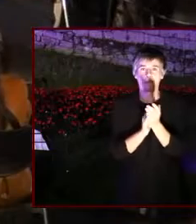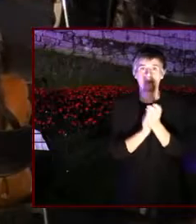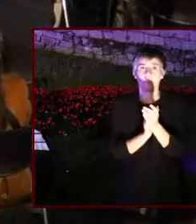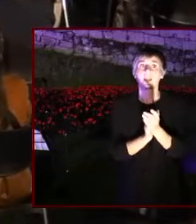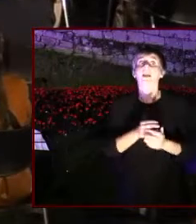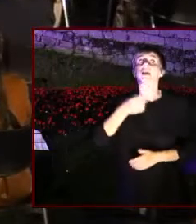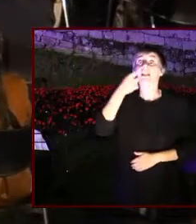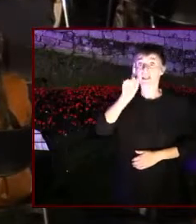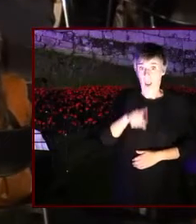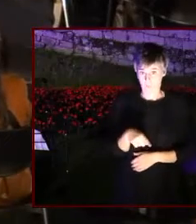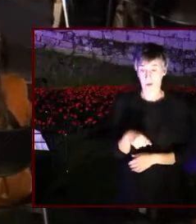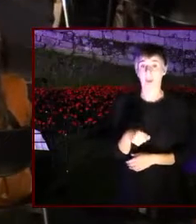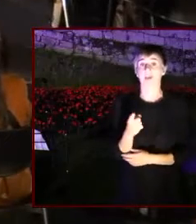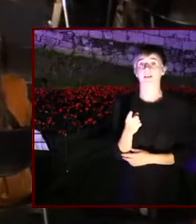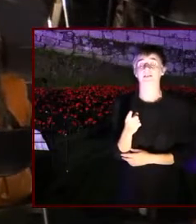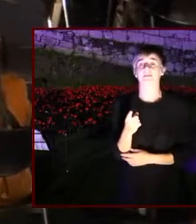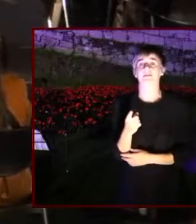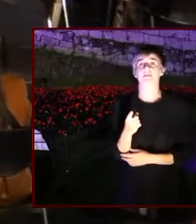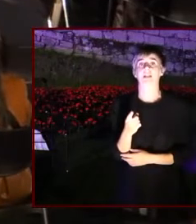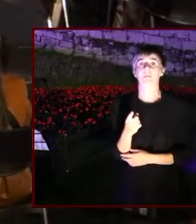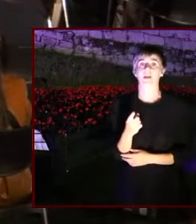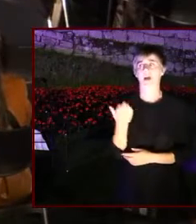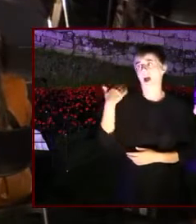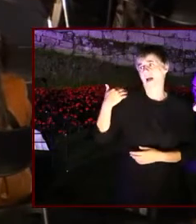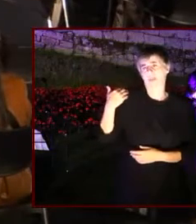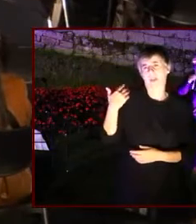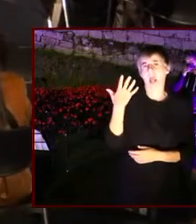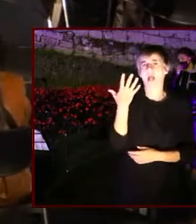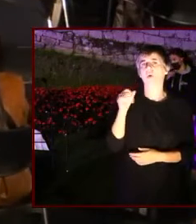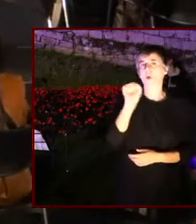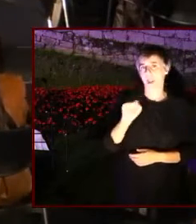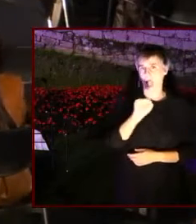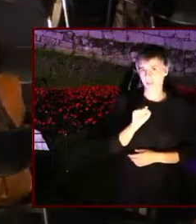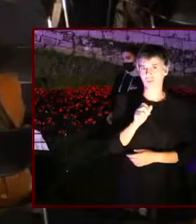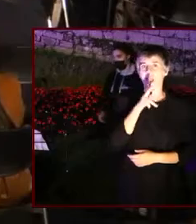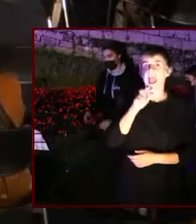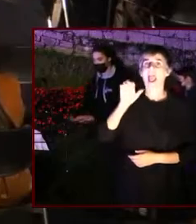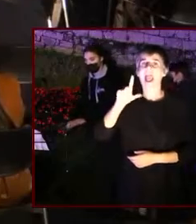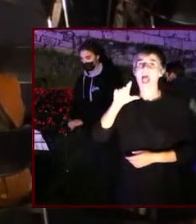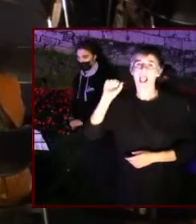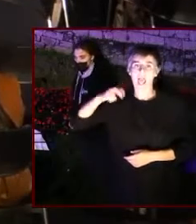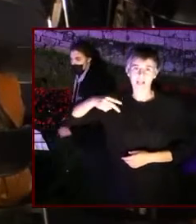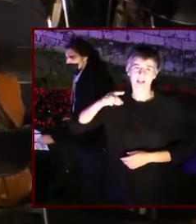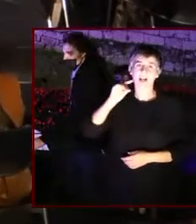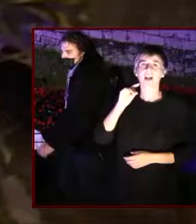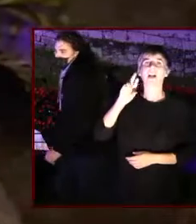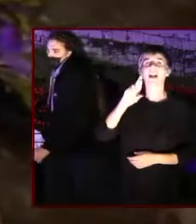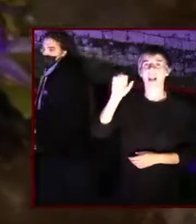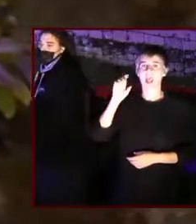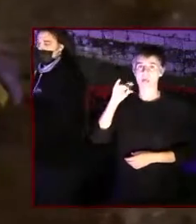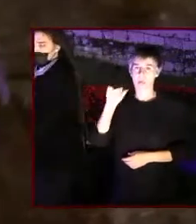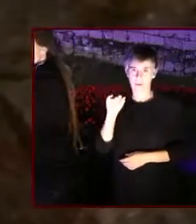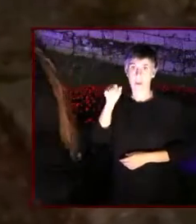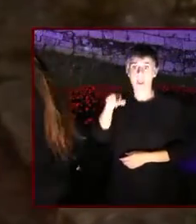Hai tamén... Hai 50 anos, Helen Reddy publicou unha canción que